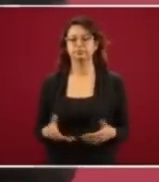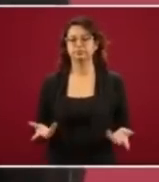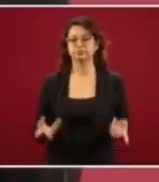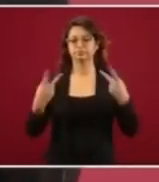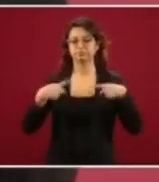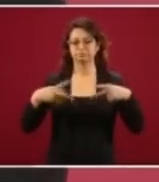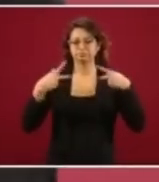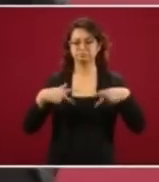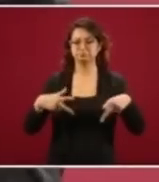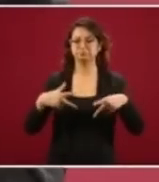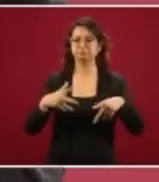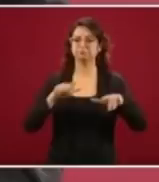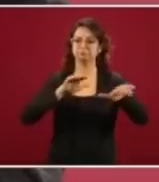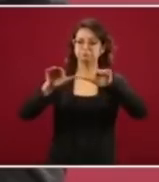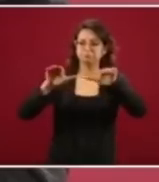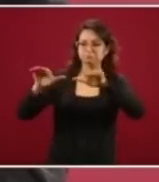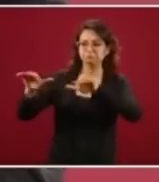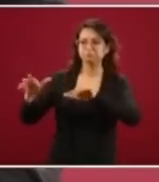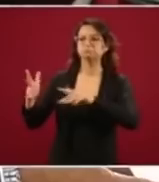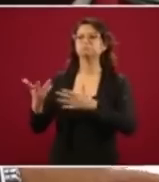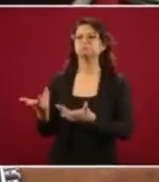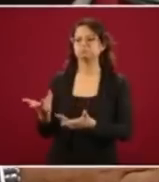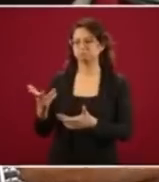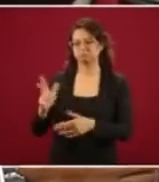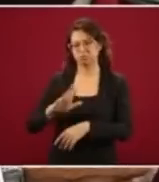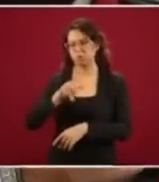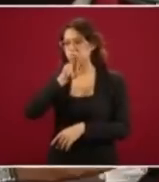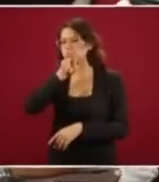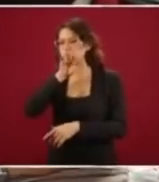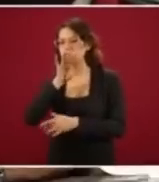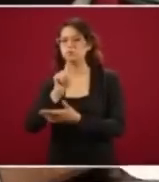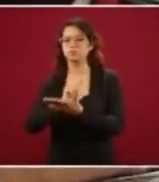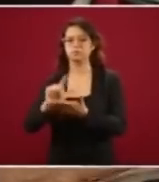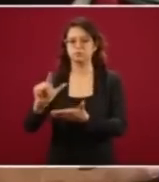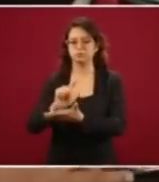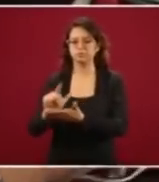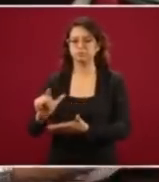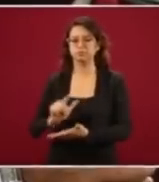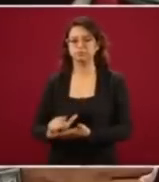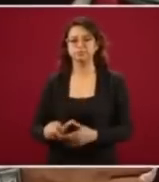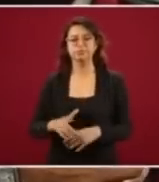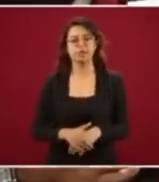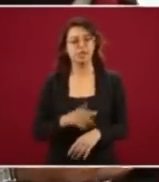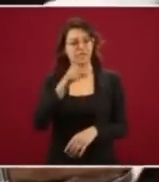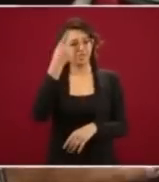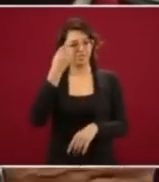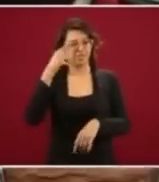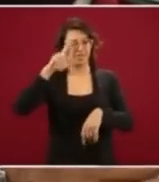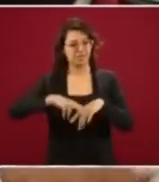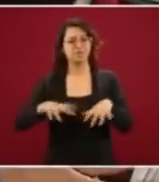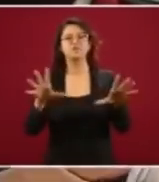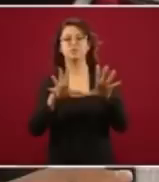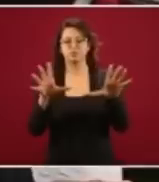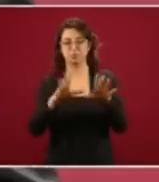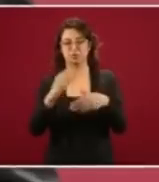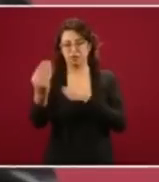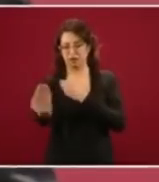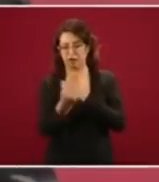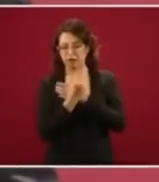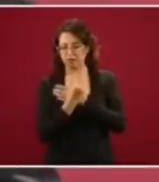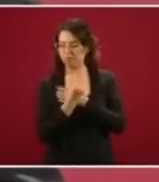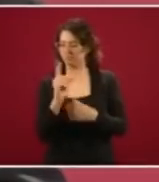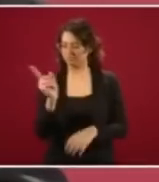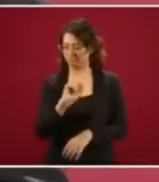vamos a limpiar. Y sí me hace caso el director del Infonavit y es buen